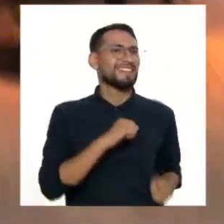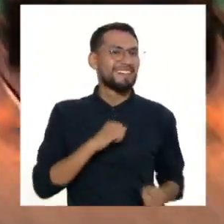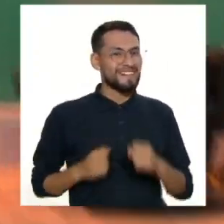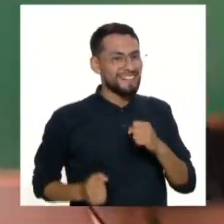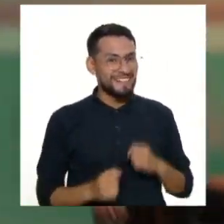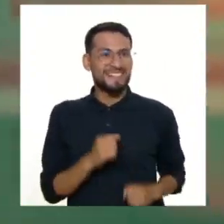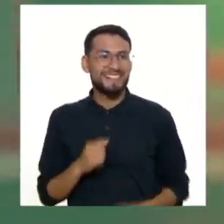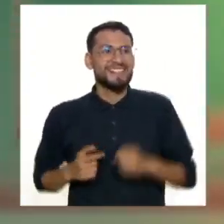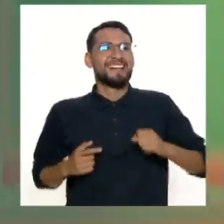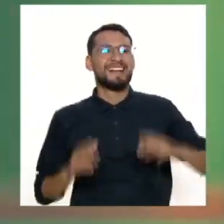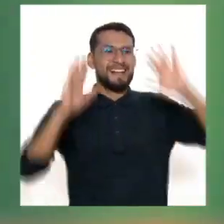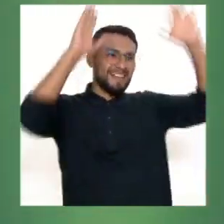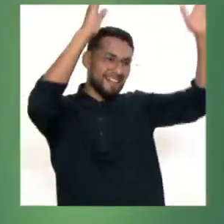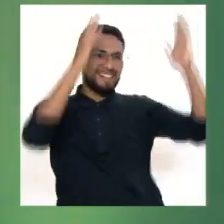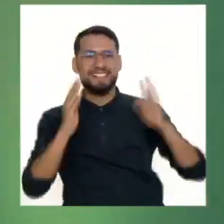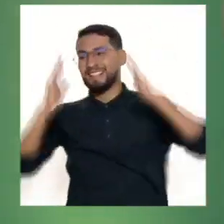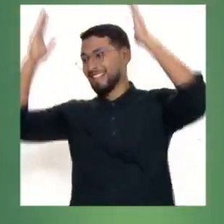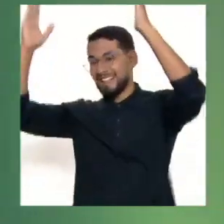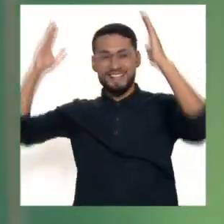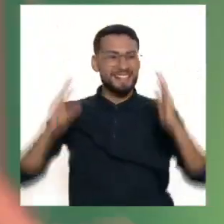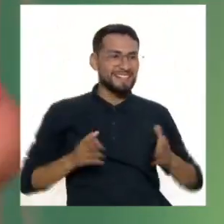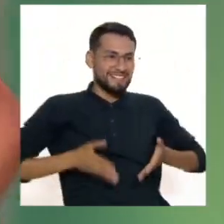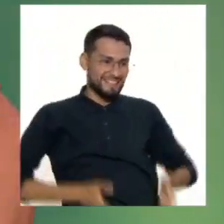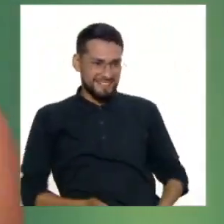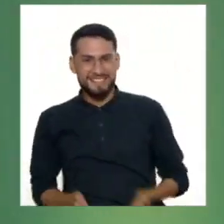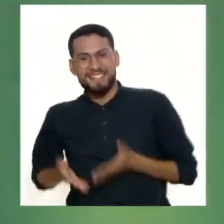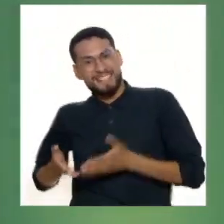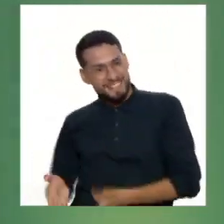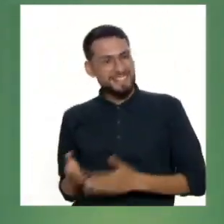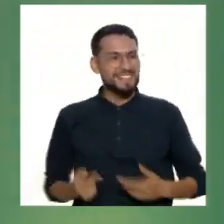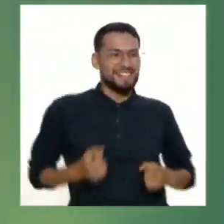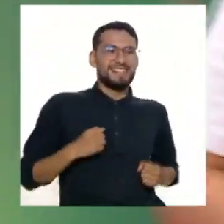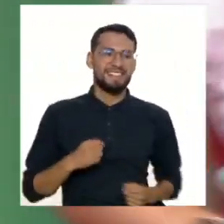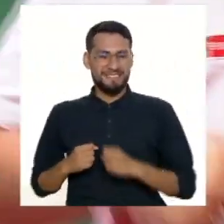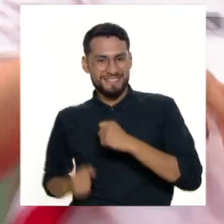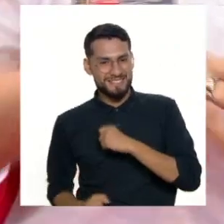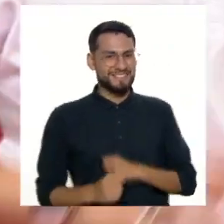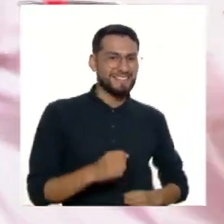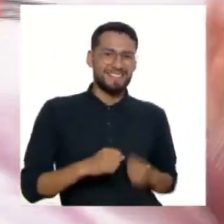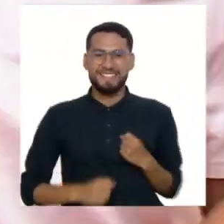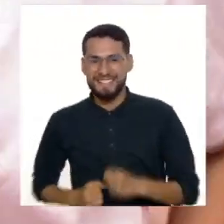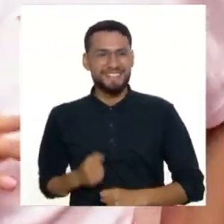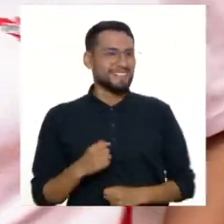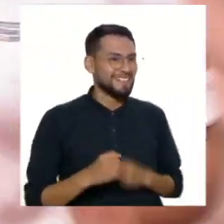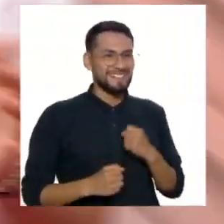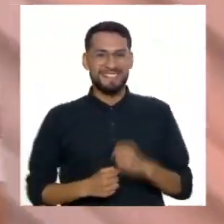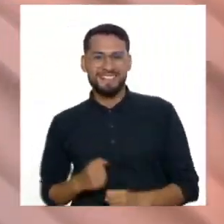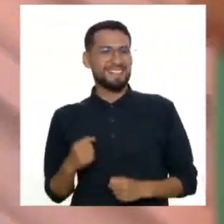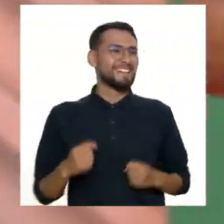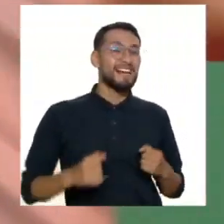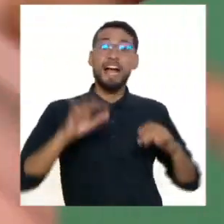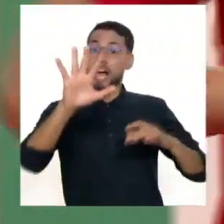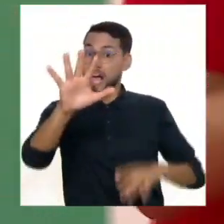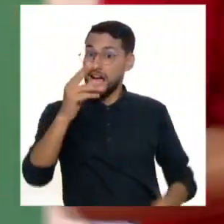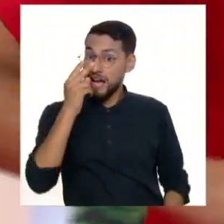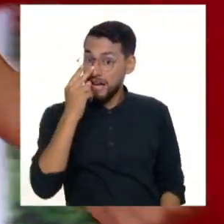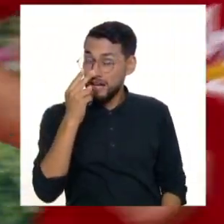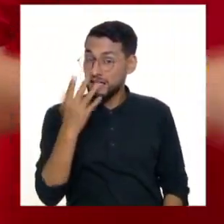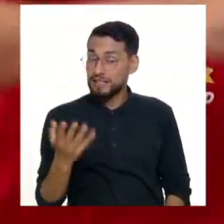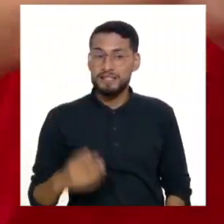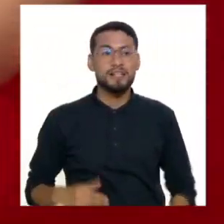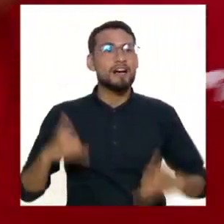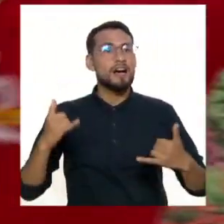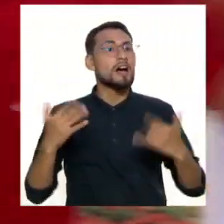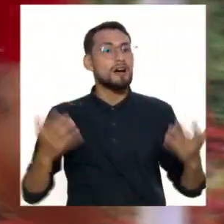Ya me pierdo ahí. Hay una parte que la domino muy bien. Ay, y me voy a otro lado. Y ahora mira, nos vamos